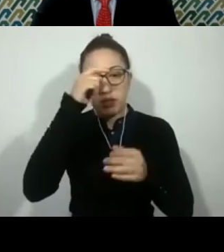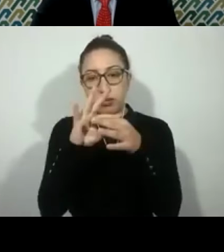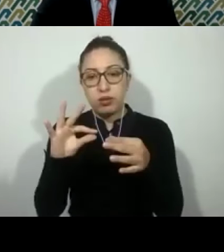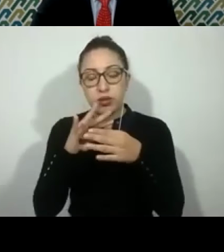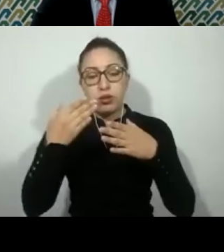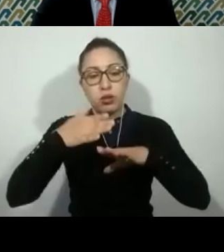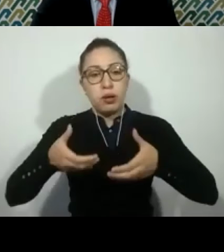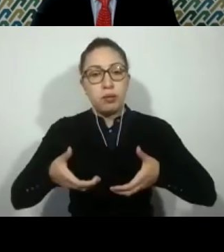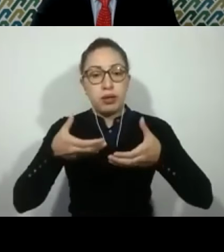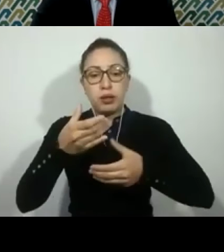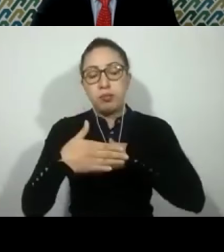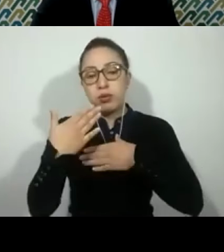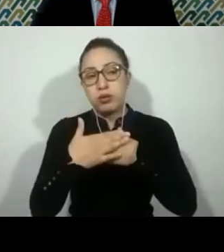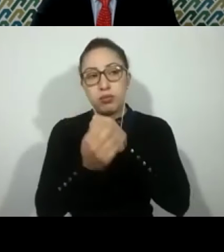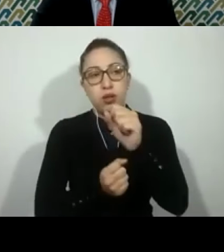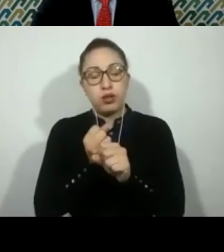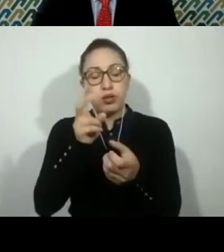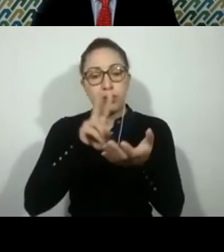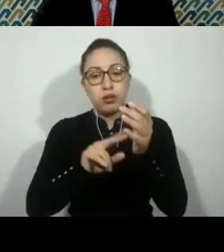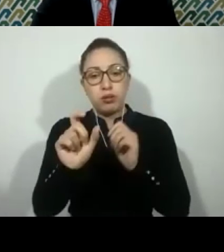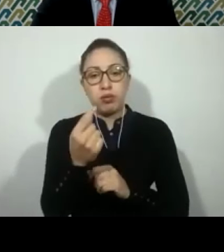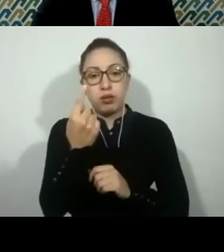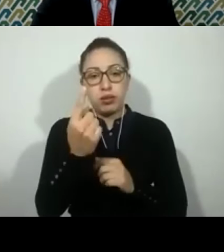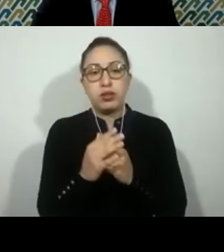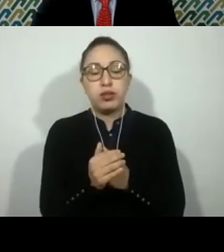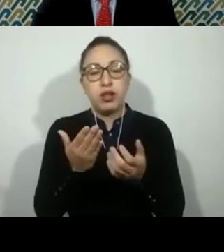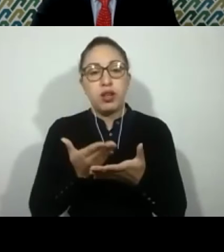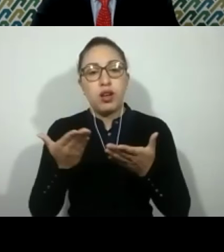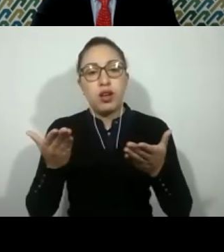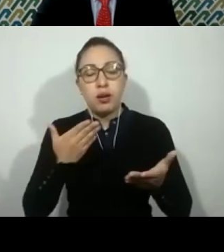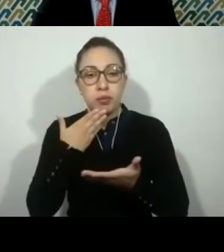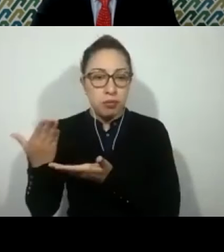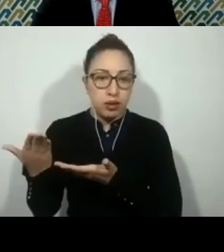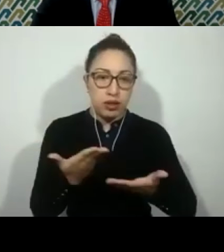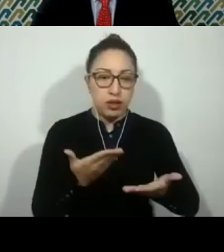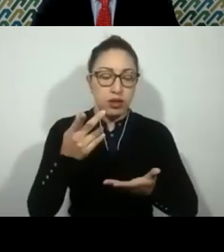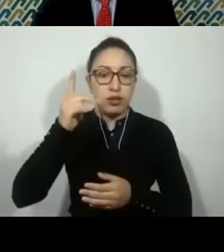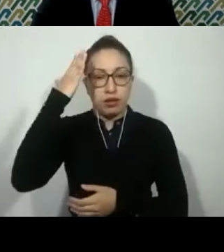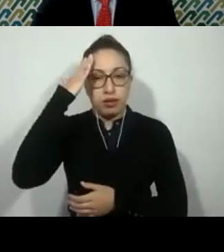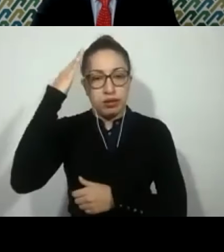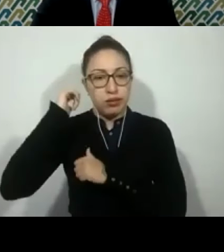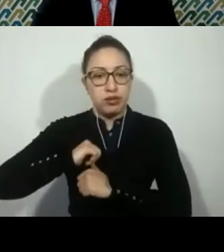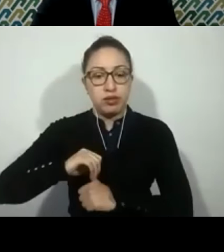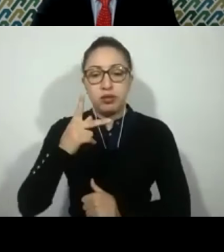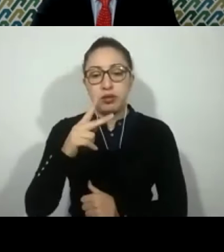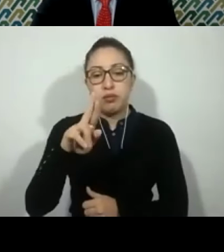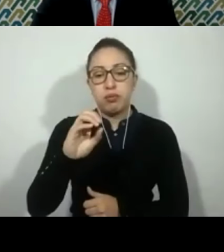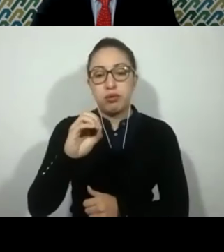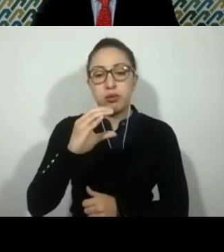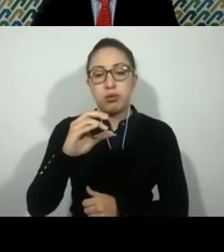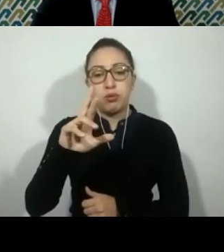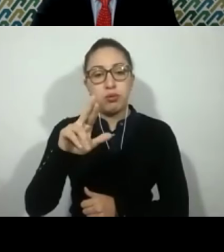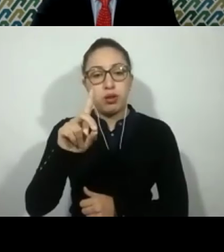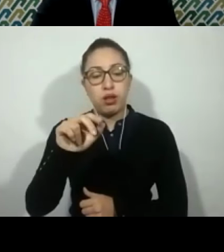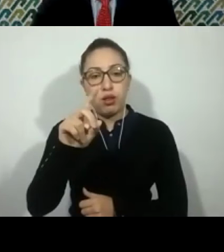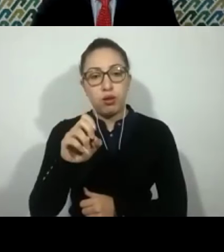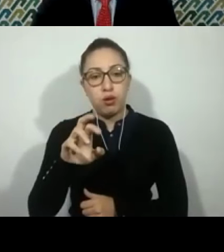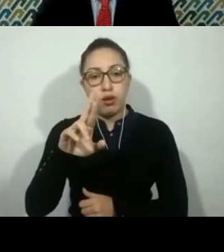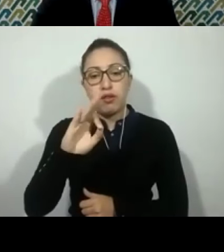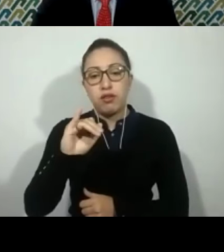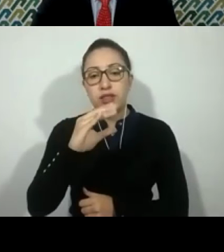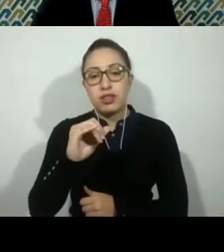fiscal 2021. En ese sentido, le damos la más cordial bienvenida al Procurador Fiscal Edwin Meraz